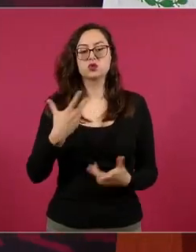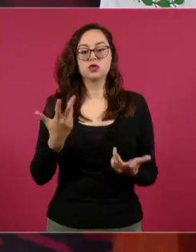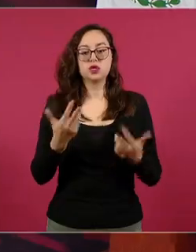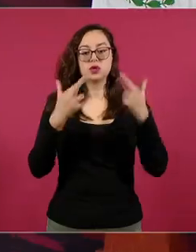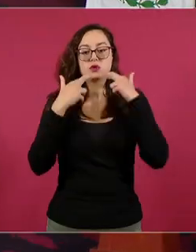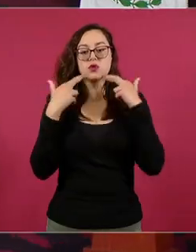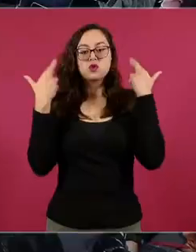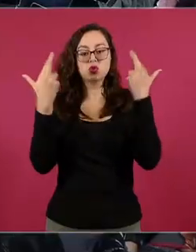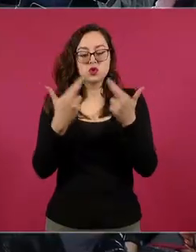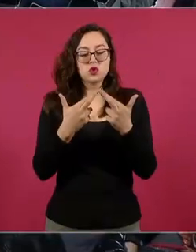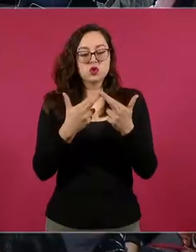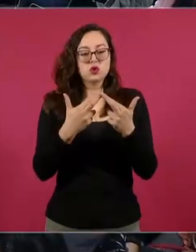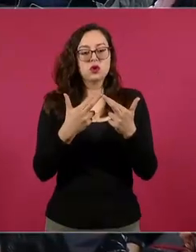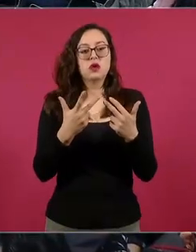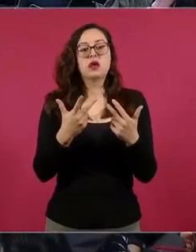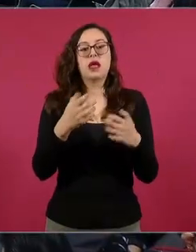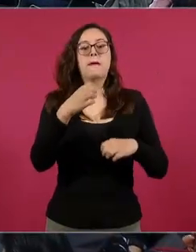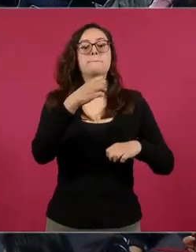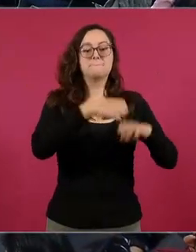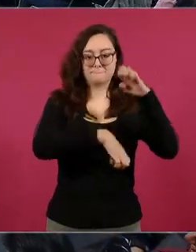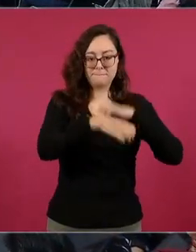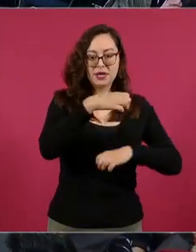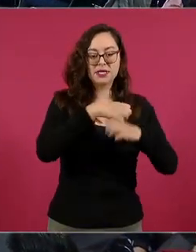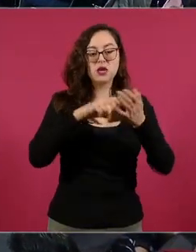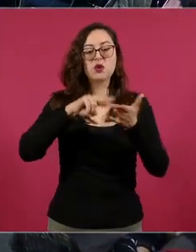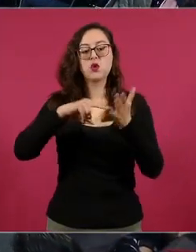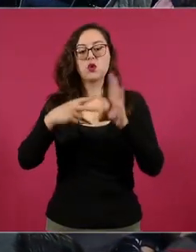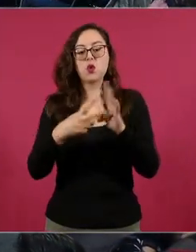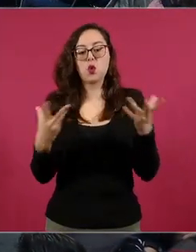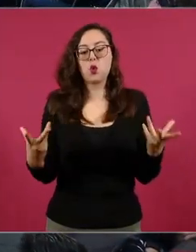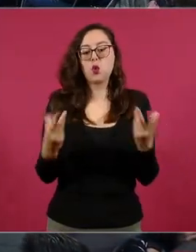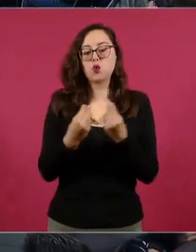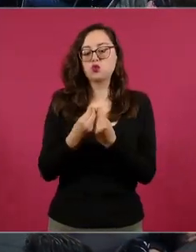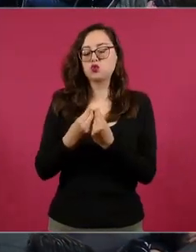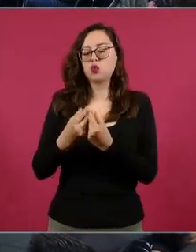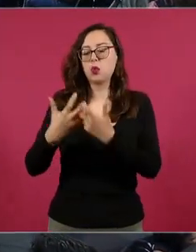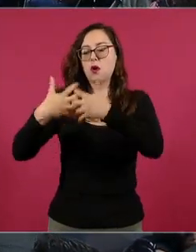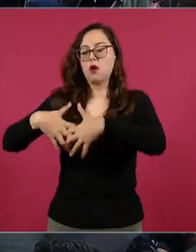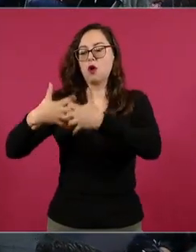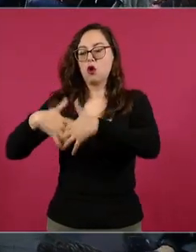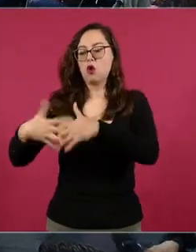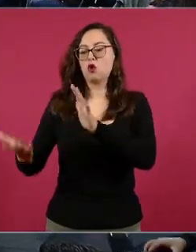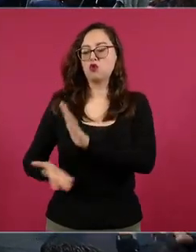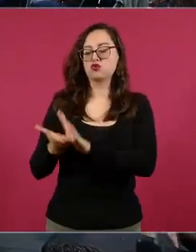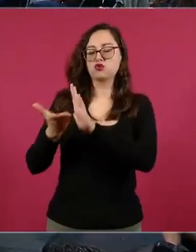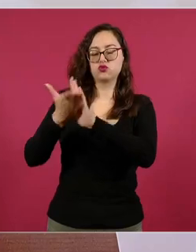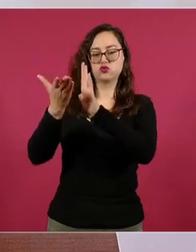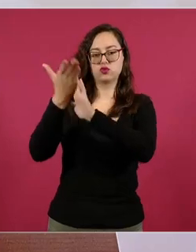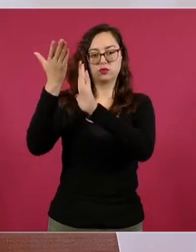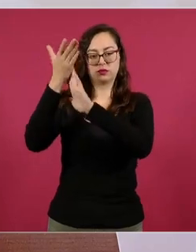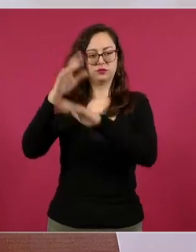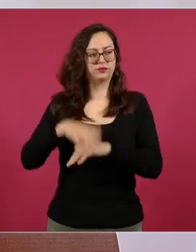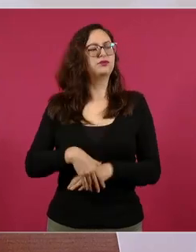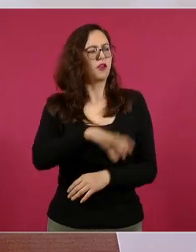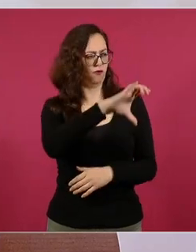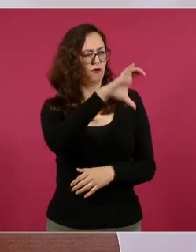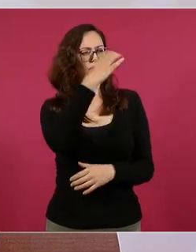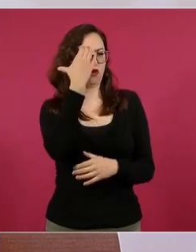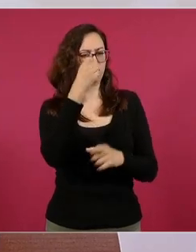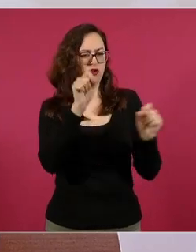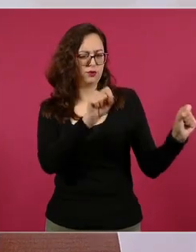de la refinería? Ahí debe haber una panorámica. Es una gran obra.